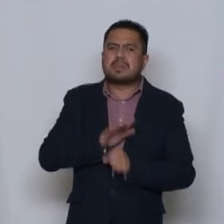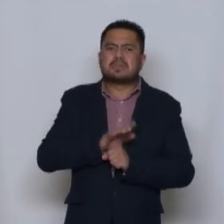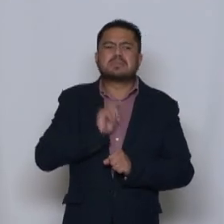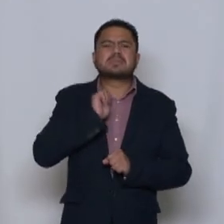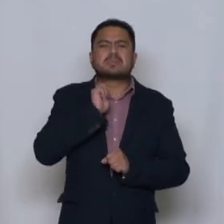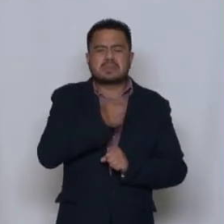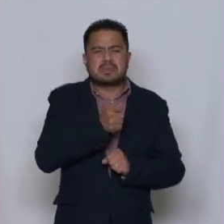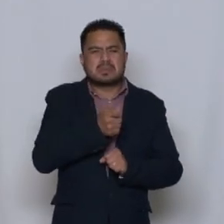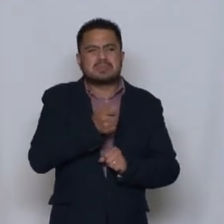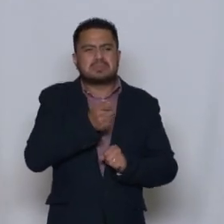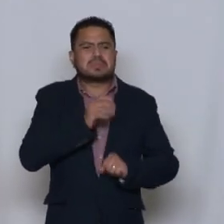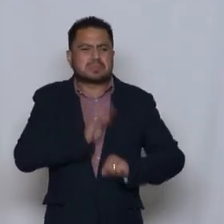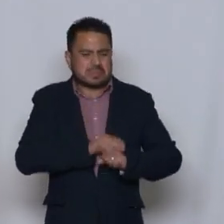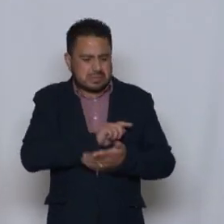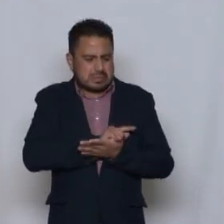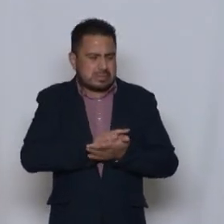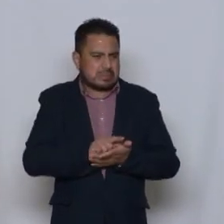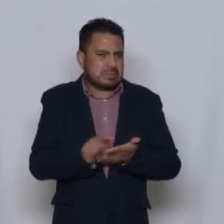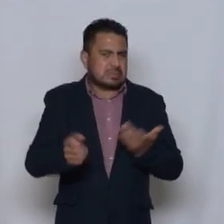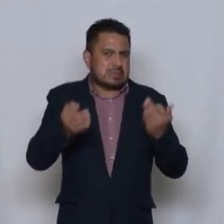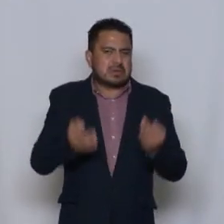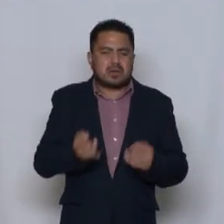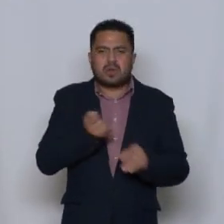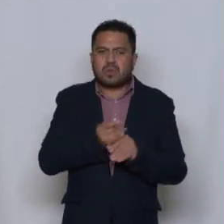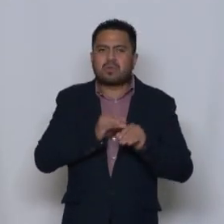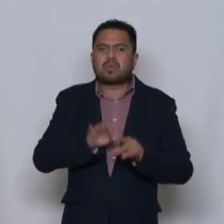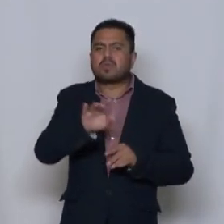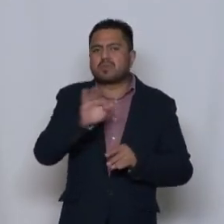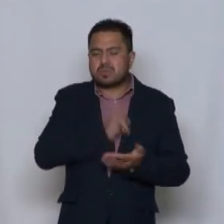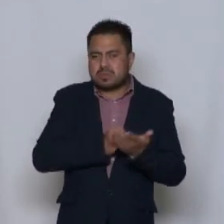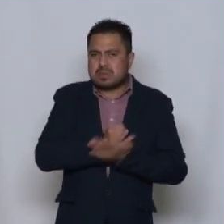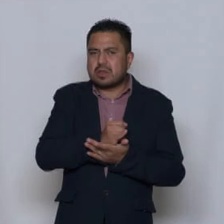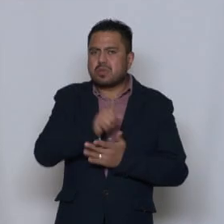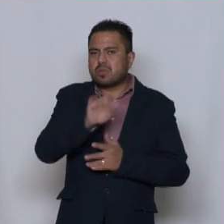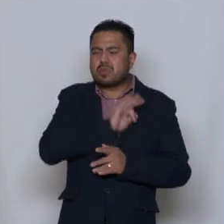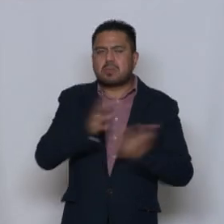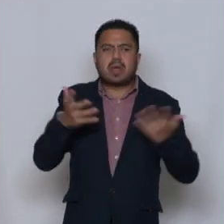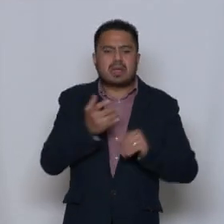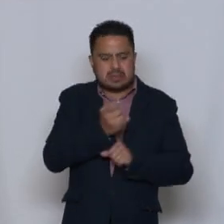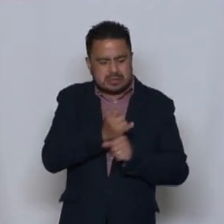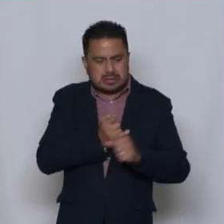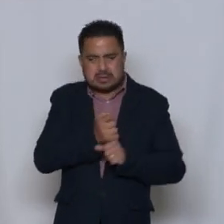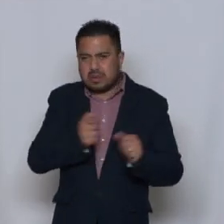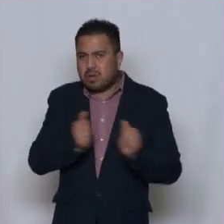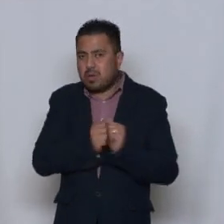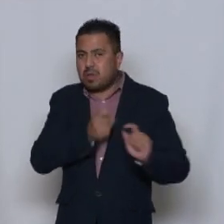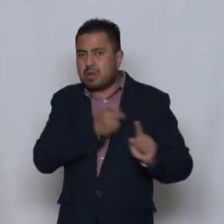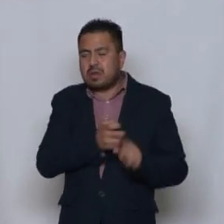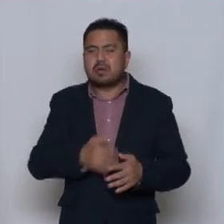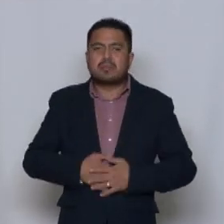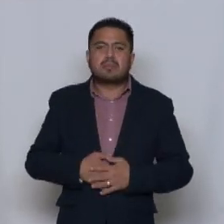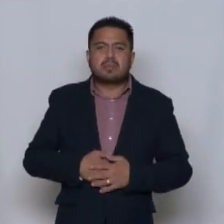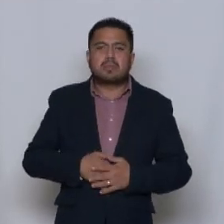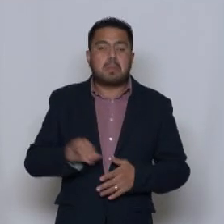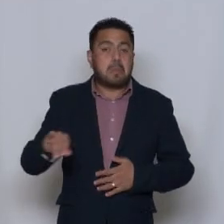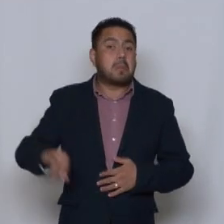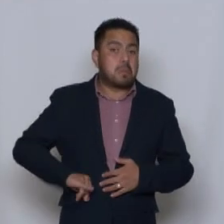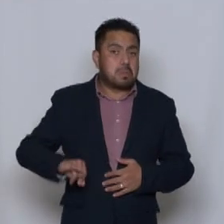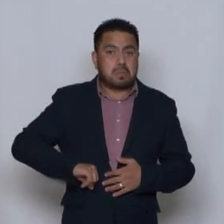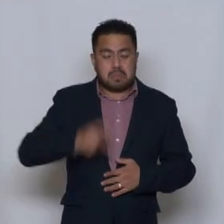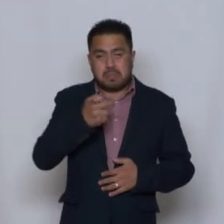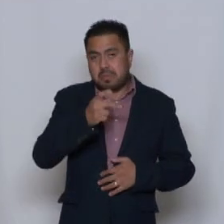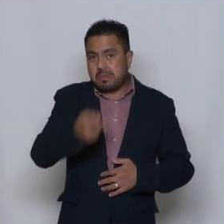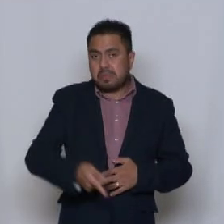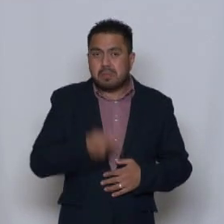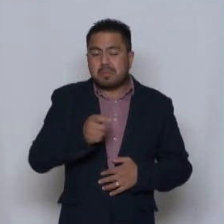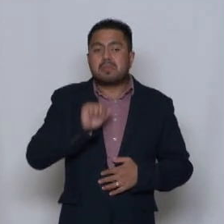nítido, qué tan limpia es la información que ustedes están recibiendo para que puedan hacer su investigación? Es muy interesante tu pregunta. De